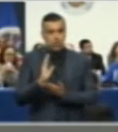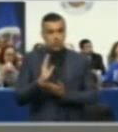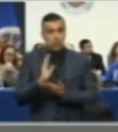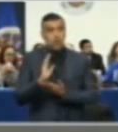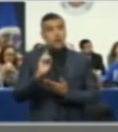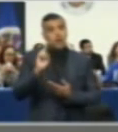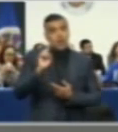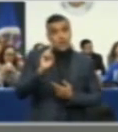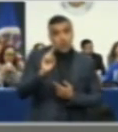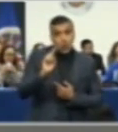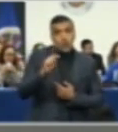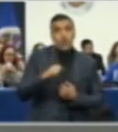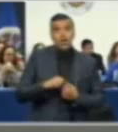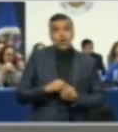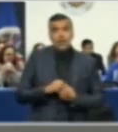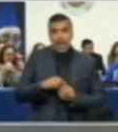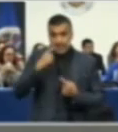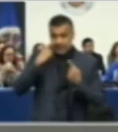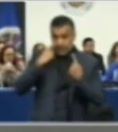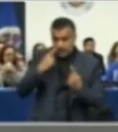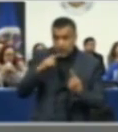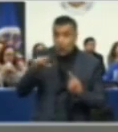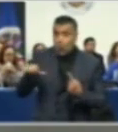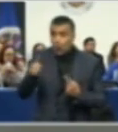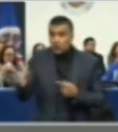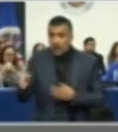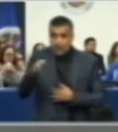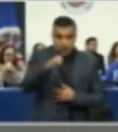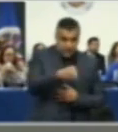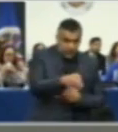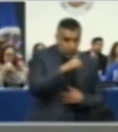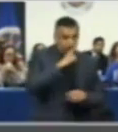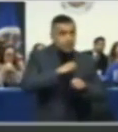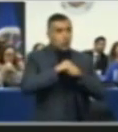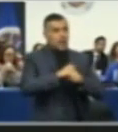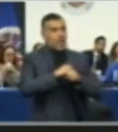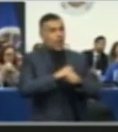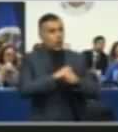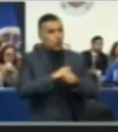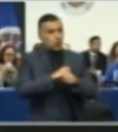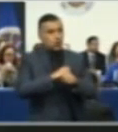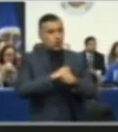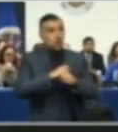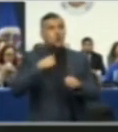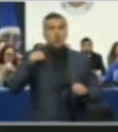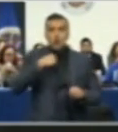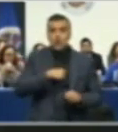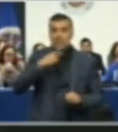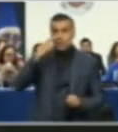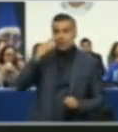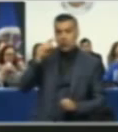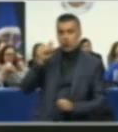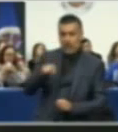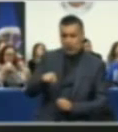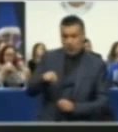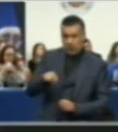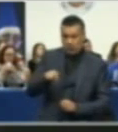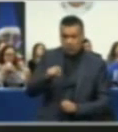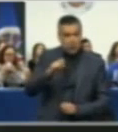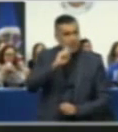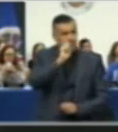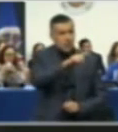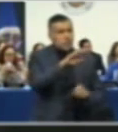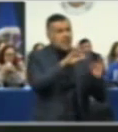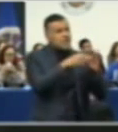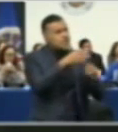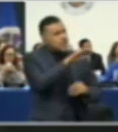Y lo que sí habría que ver es otra manera de protegerlo, ¿no? Nosotros hemos encontrado, cuando preguntamos a las